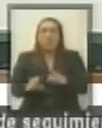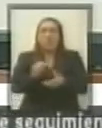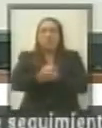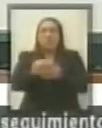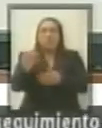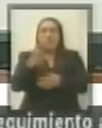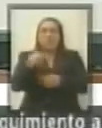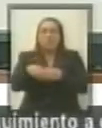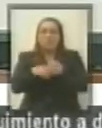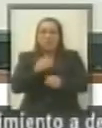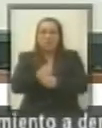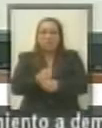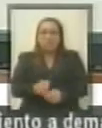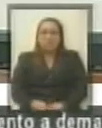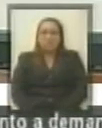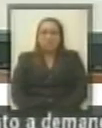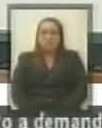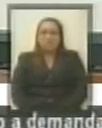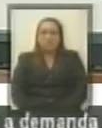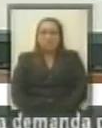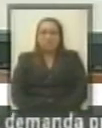año.